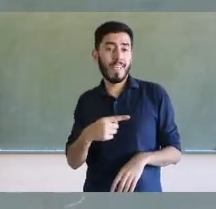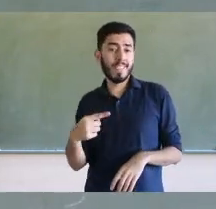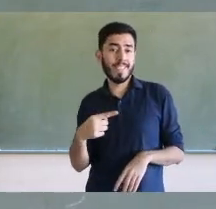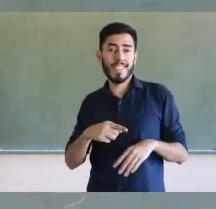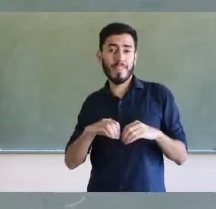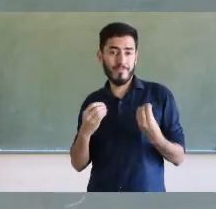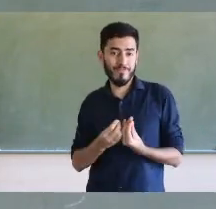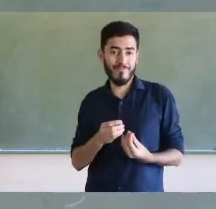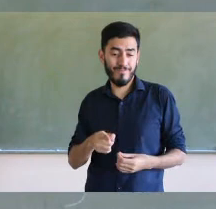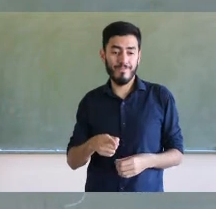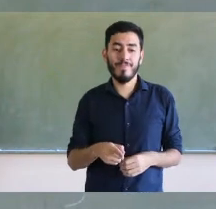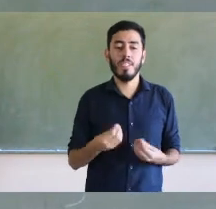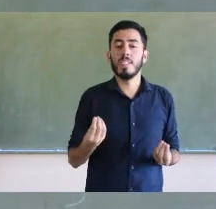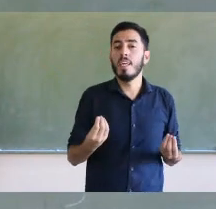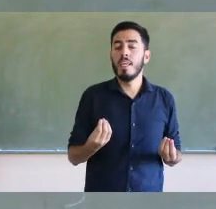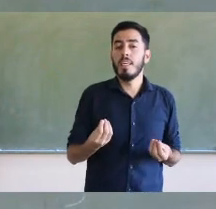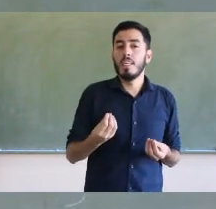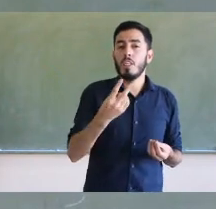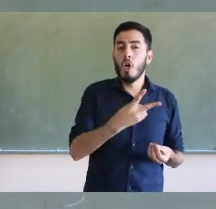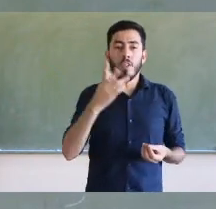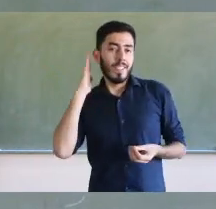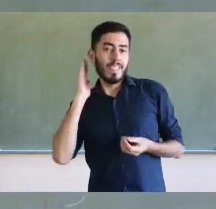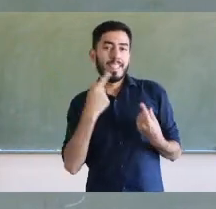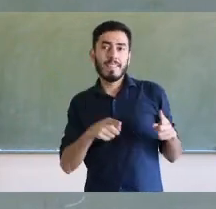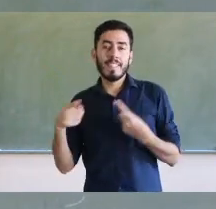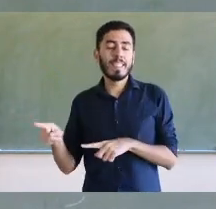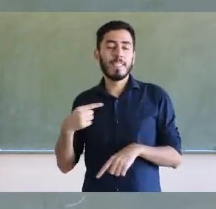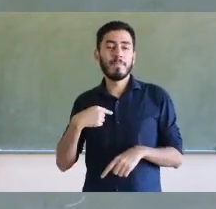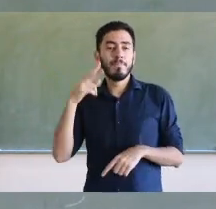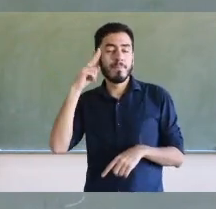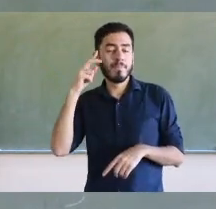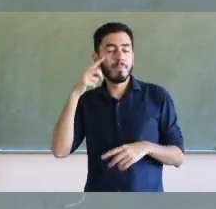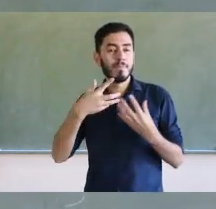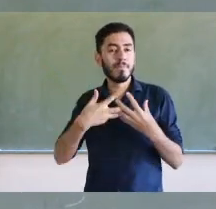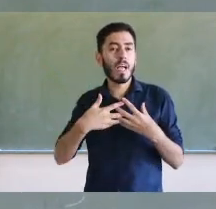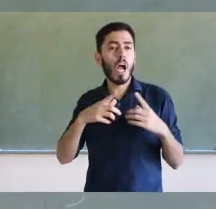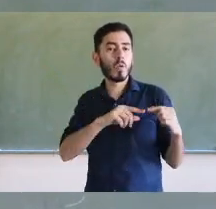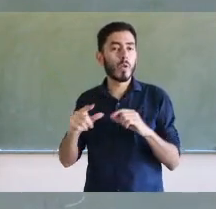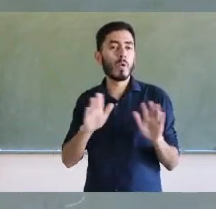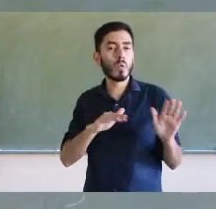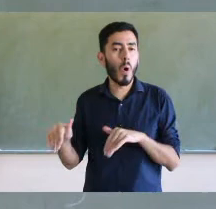¿Qué es lo que voy a hacer? Buscar común denominador. ¿Qué común denominador voy a buscar? Vamos a hacerlo al lado.